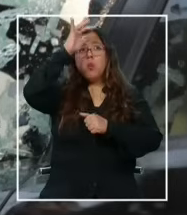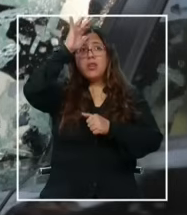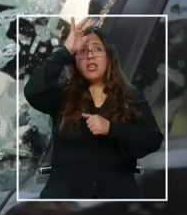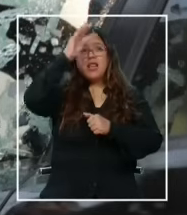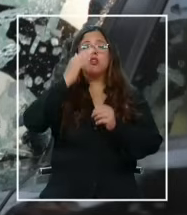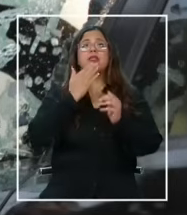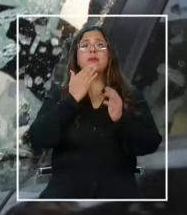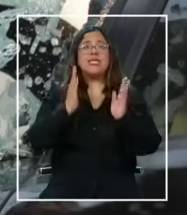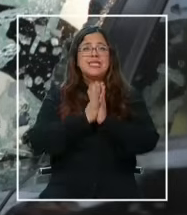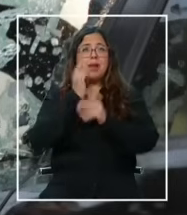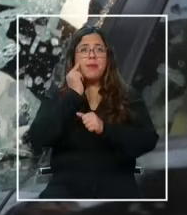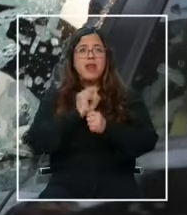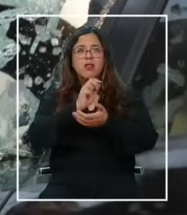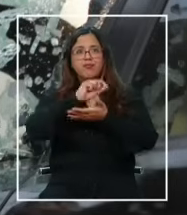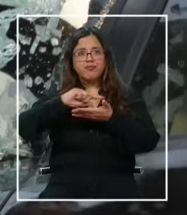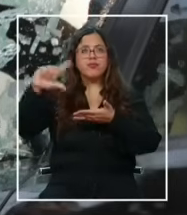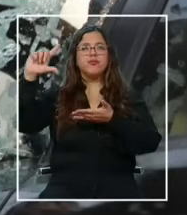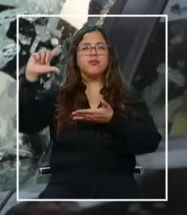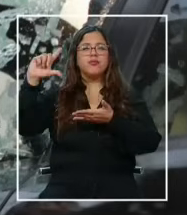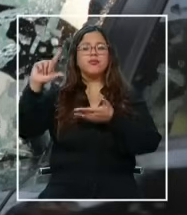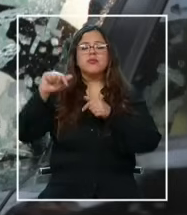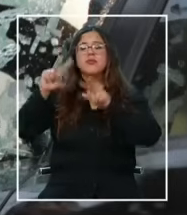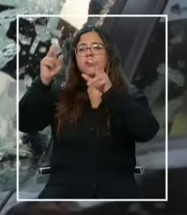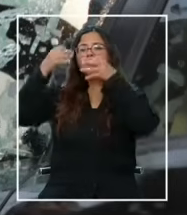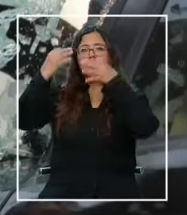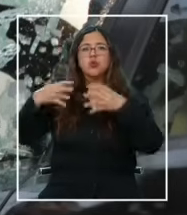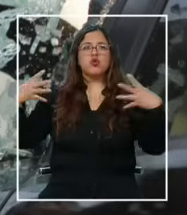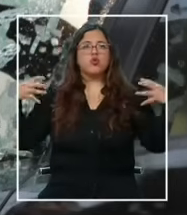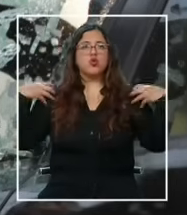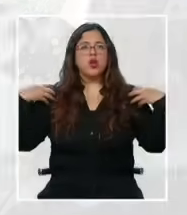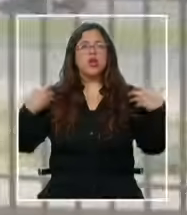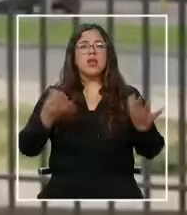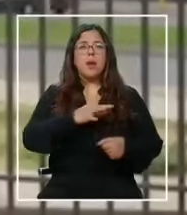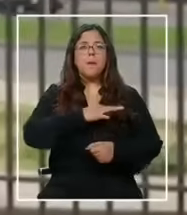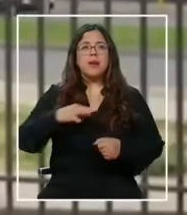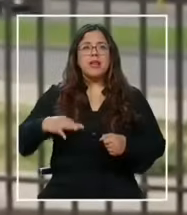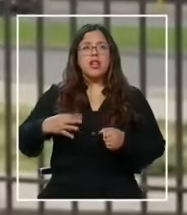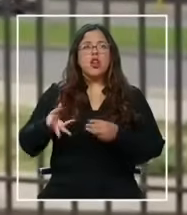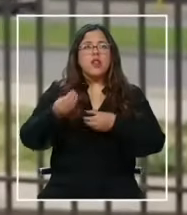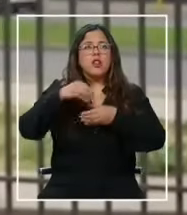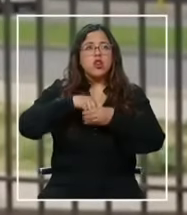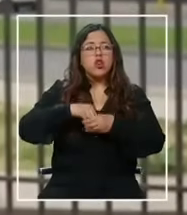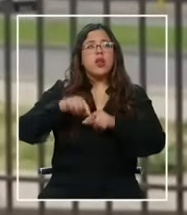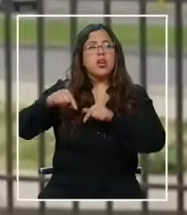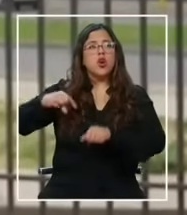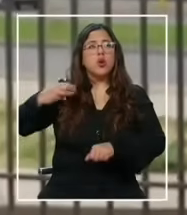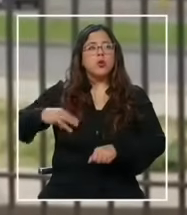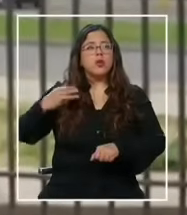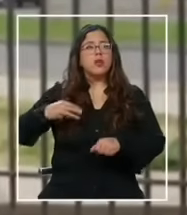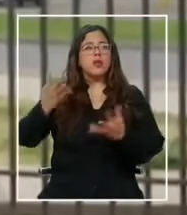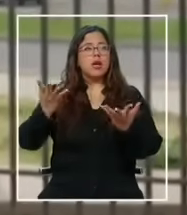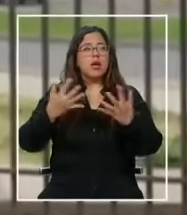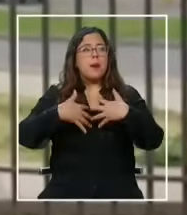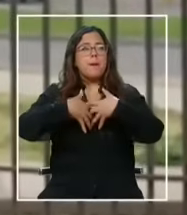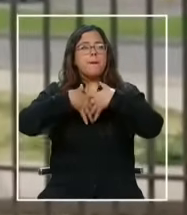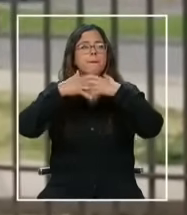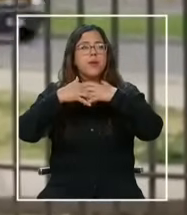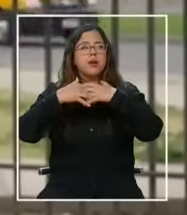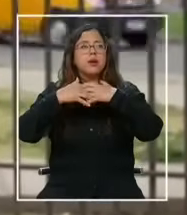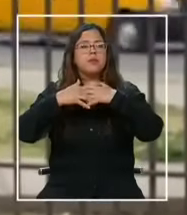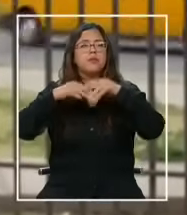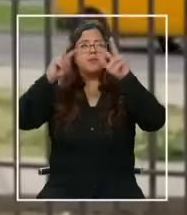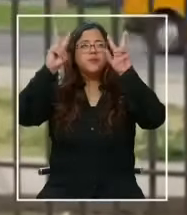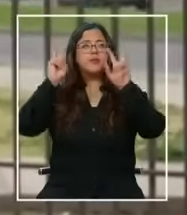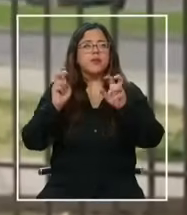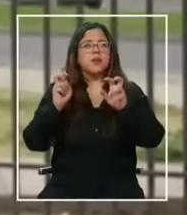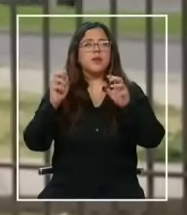alto y San Bernardo aumentaron si bien la seguridad está en manos del Ministerio del interior como municipio hemos reforzado los patrullajes preventivos